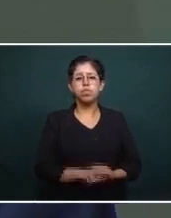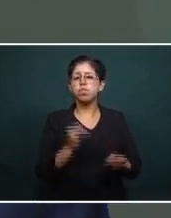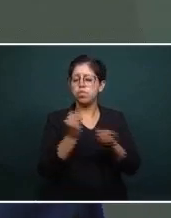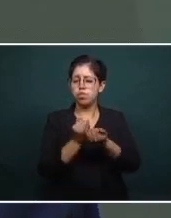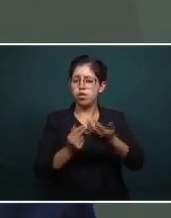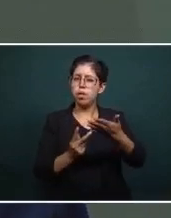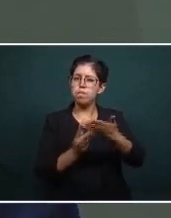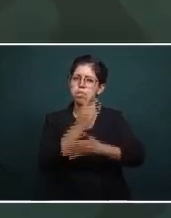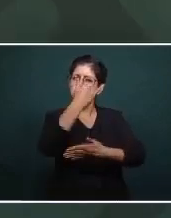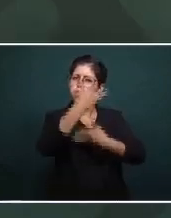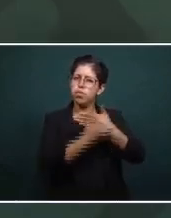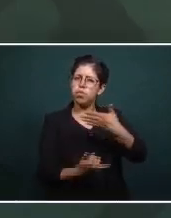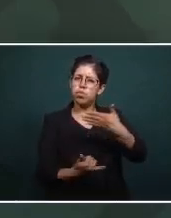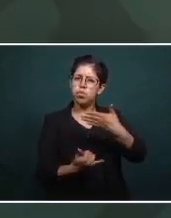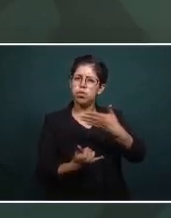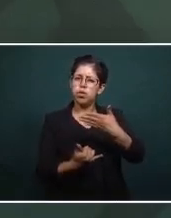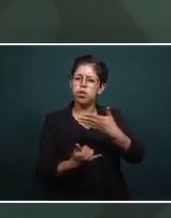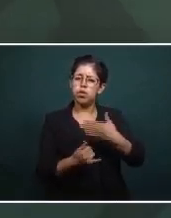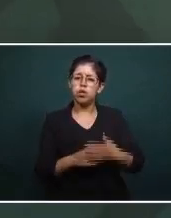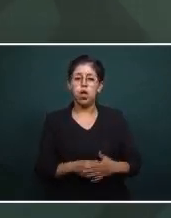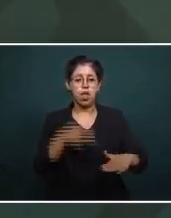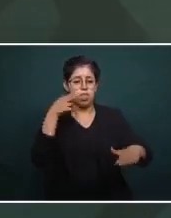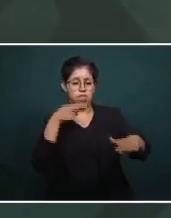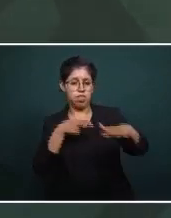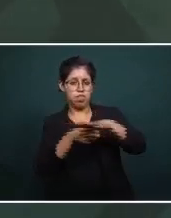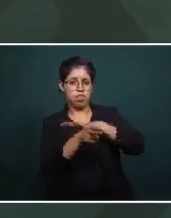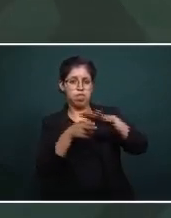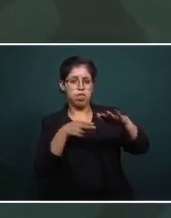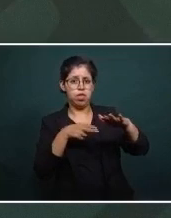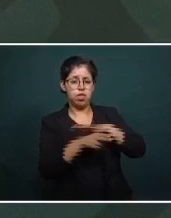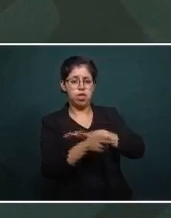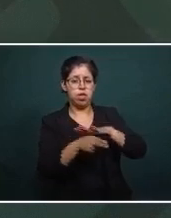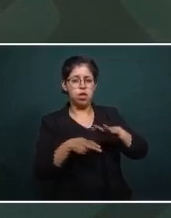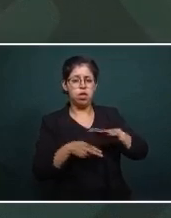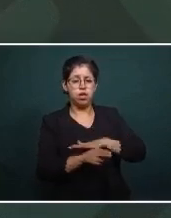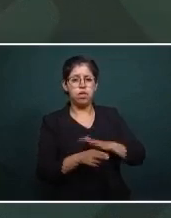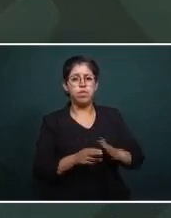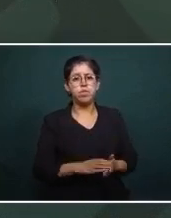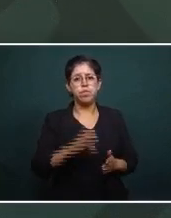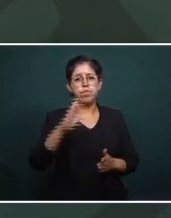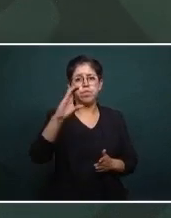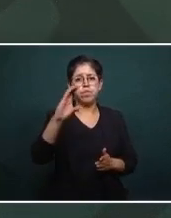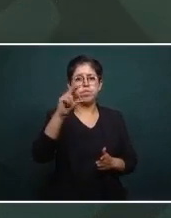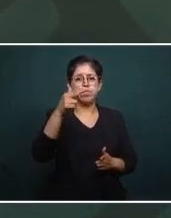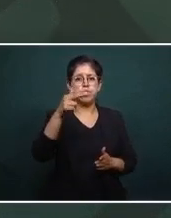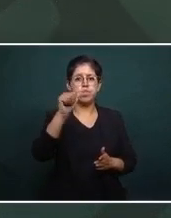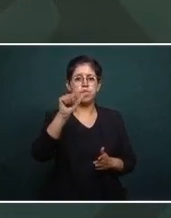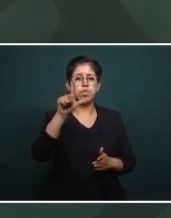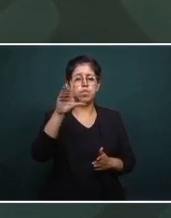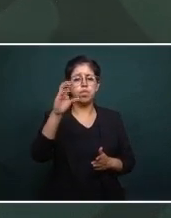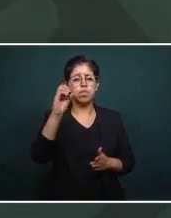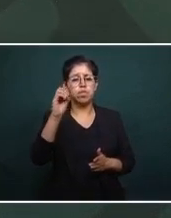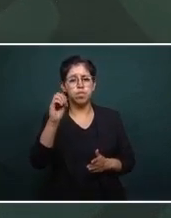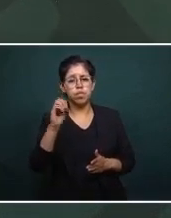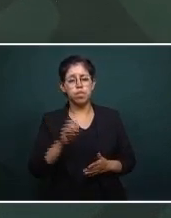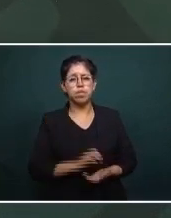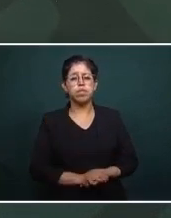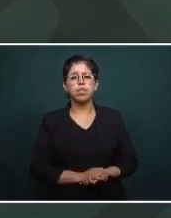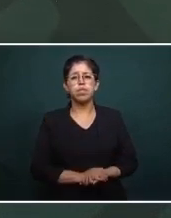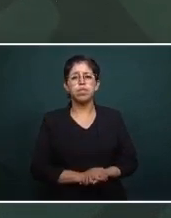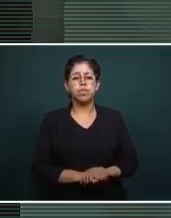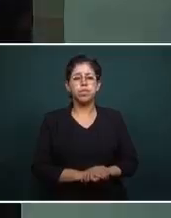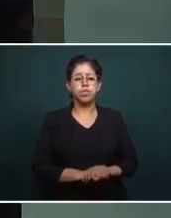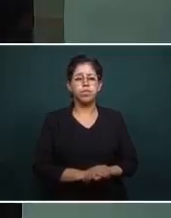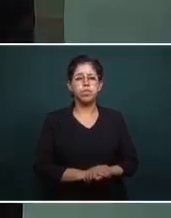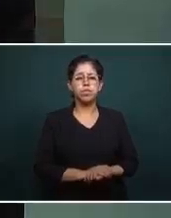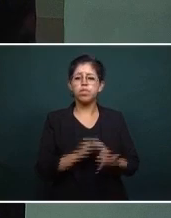proyecto del metro a Chalco, hemos estado tratando